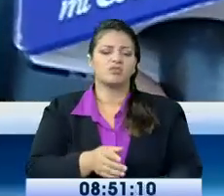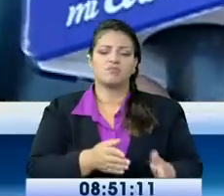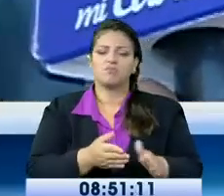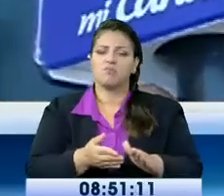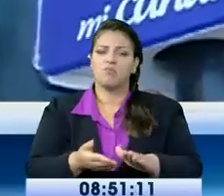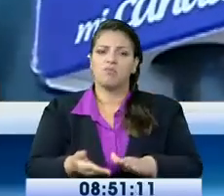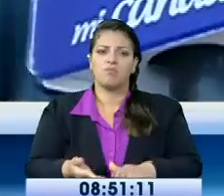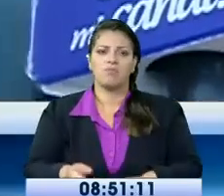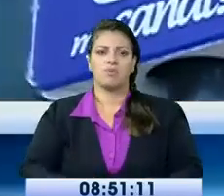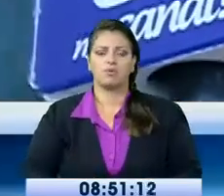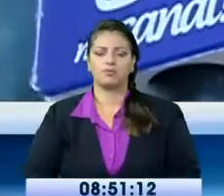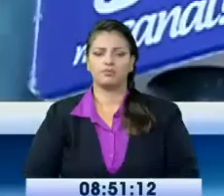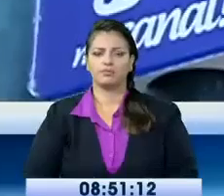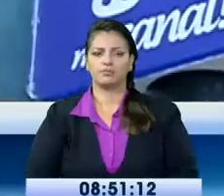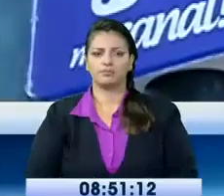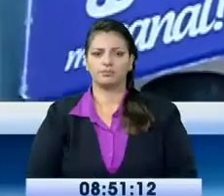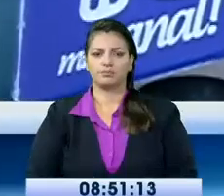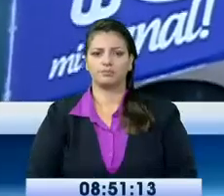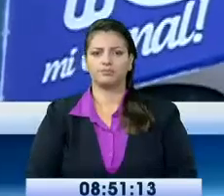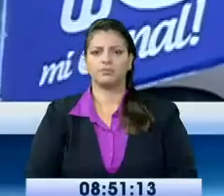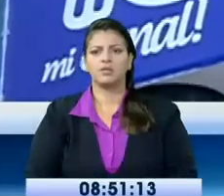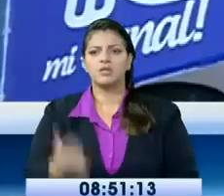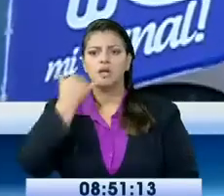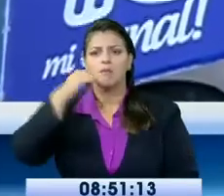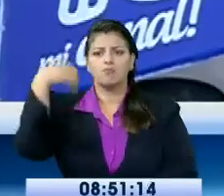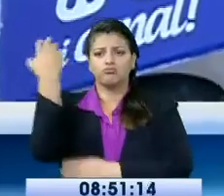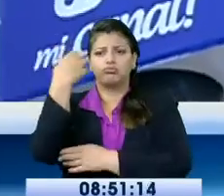bajos. ¿La ambulancia nunca vino.